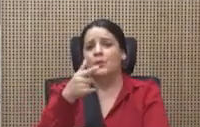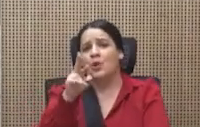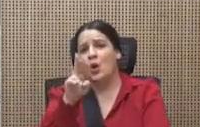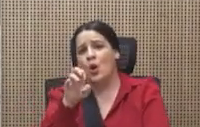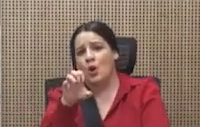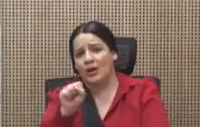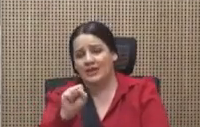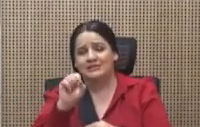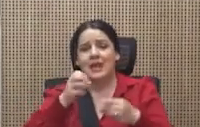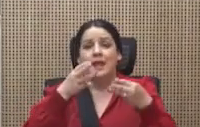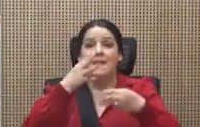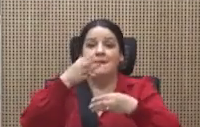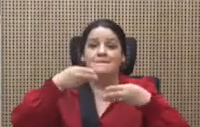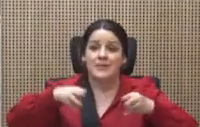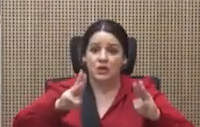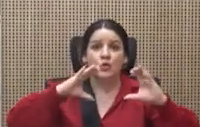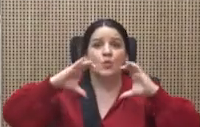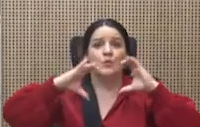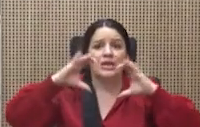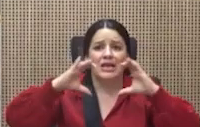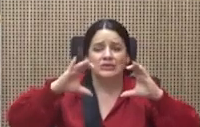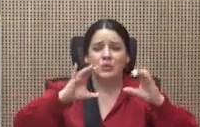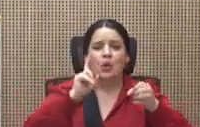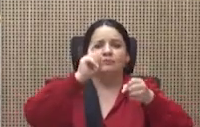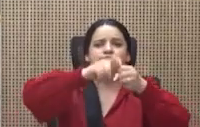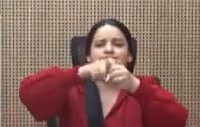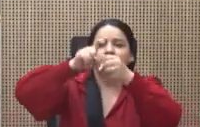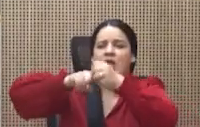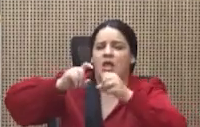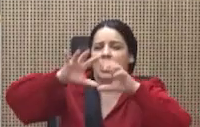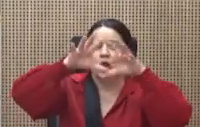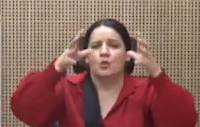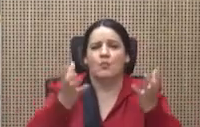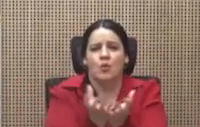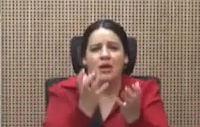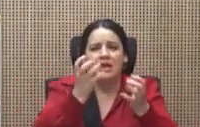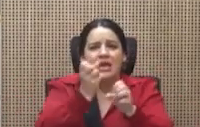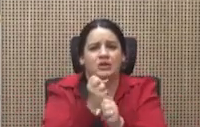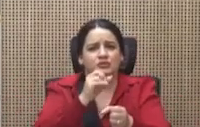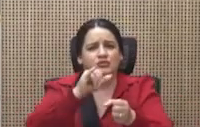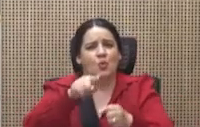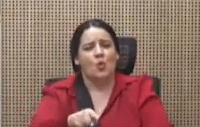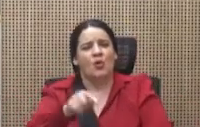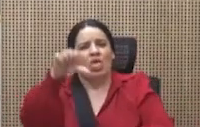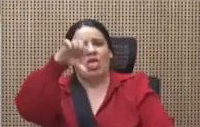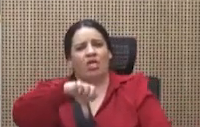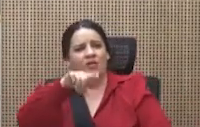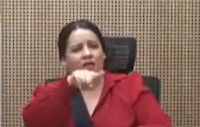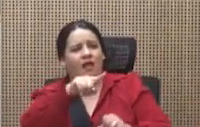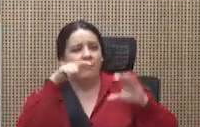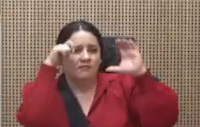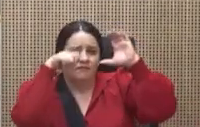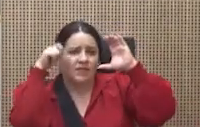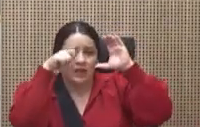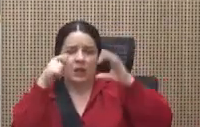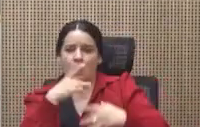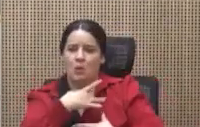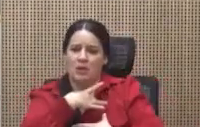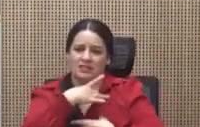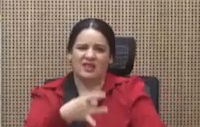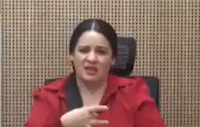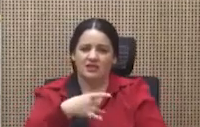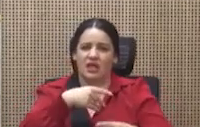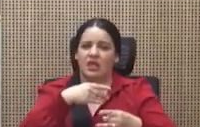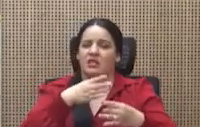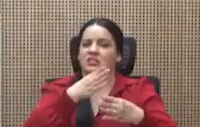aliados en el mundo estén realizando toda una campaña de desprestigio a este filme con el único interés de que el mensaje no se difunda y